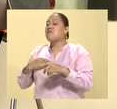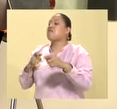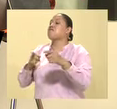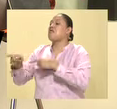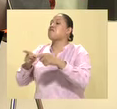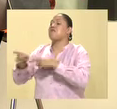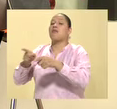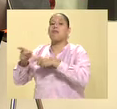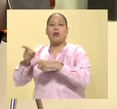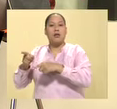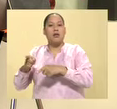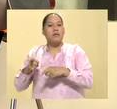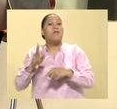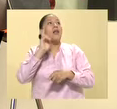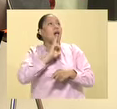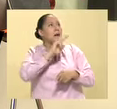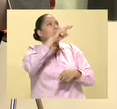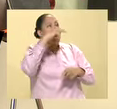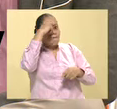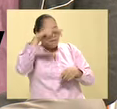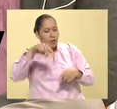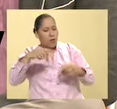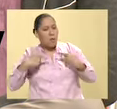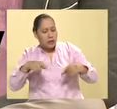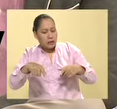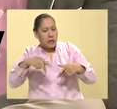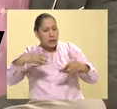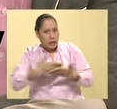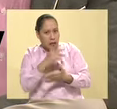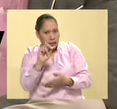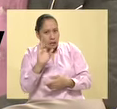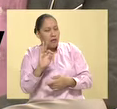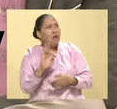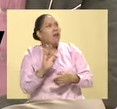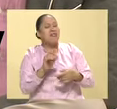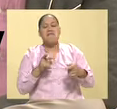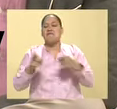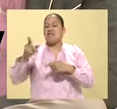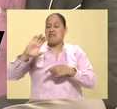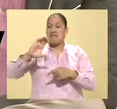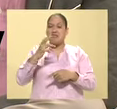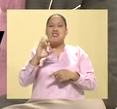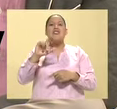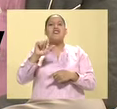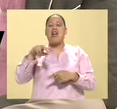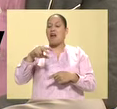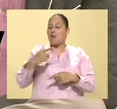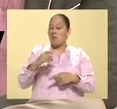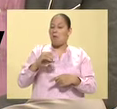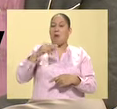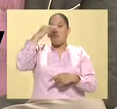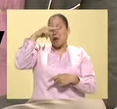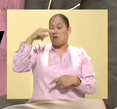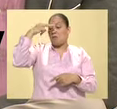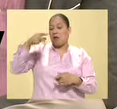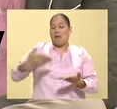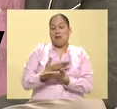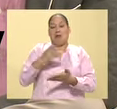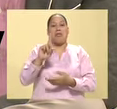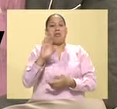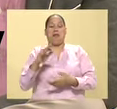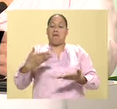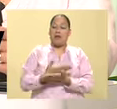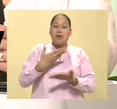Cuando lo contrate respetarlos, ¿no? un chilango. ¿no? A Imagínate, ver, ¿no? exacto. Y aparte no sabe respetar los derechos Correcto. de los demás. Esperemos que en el proceso cree esa